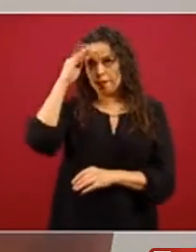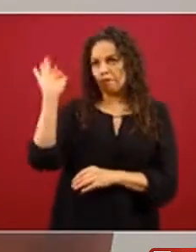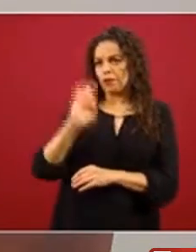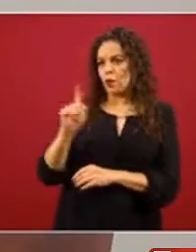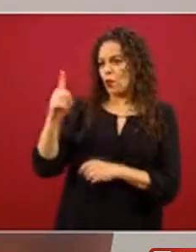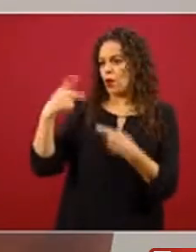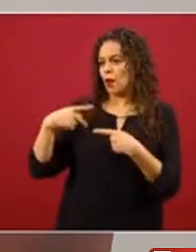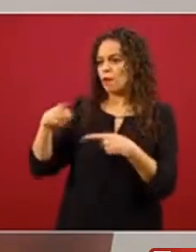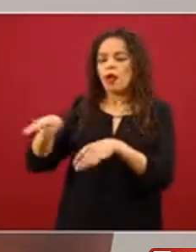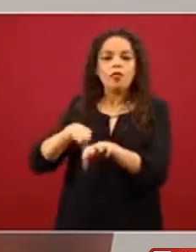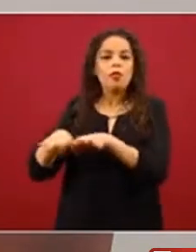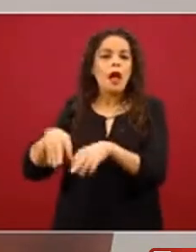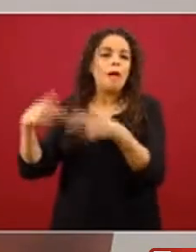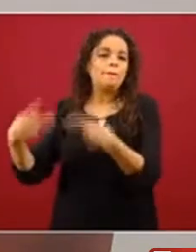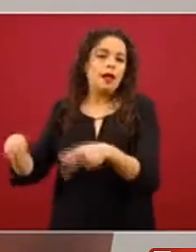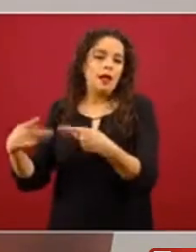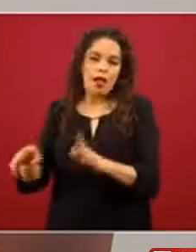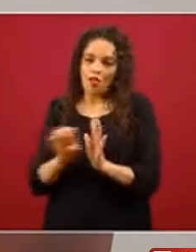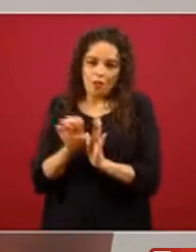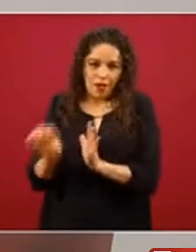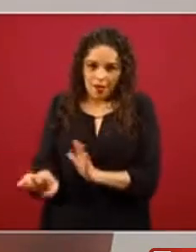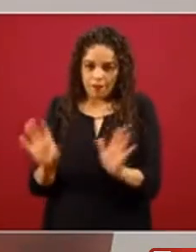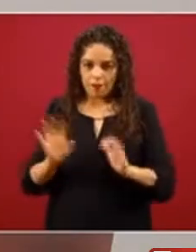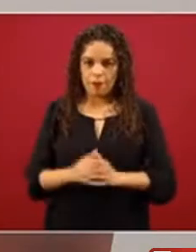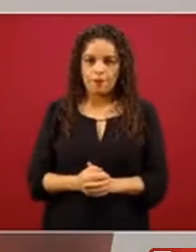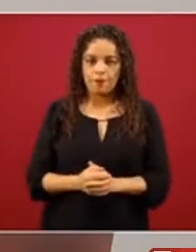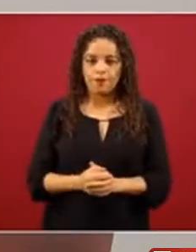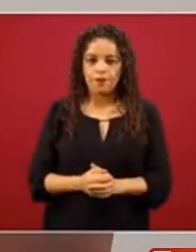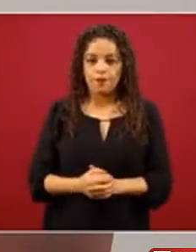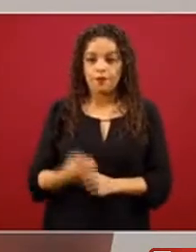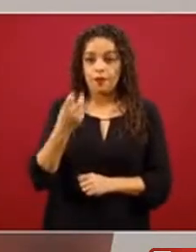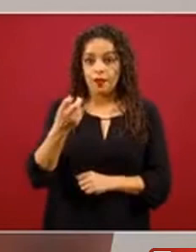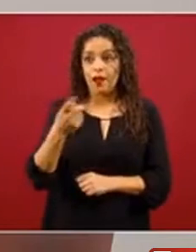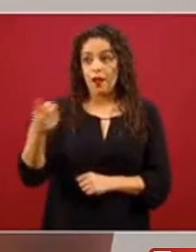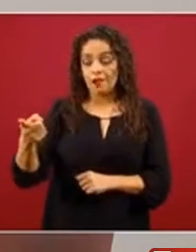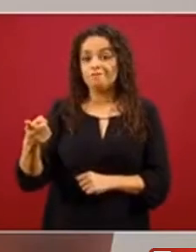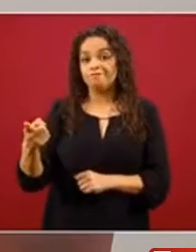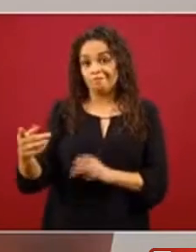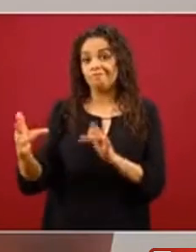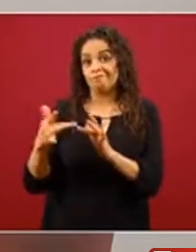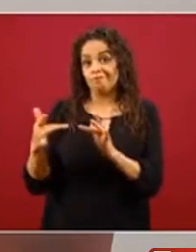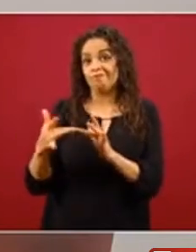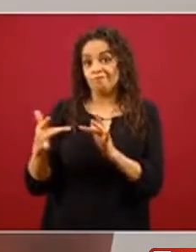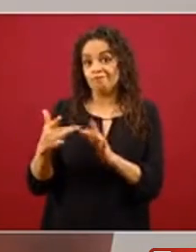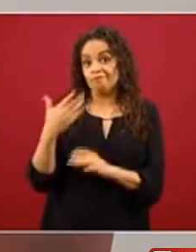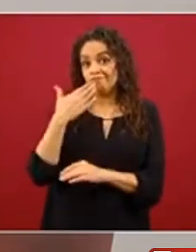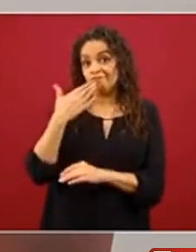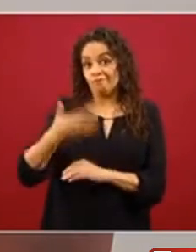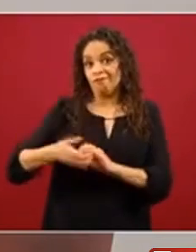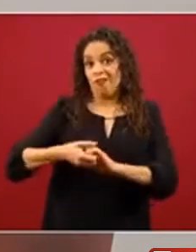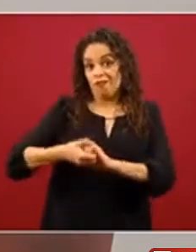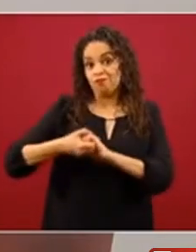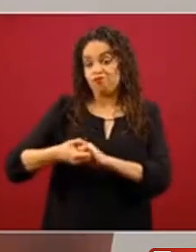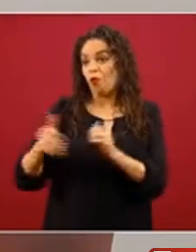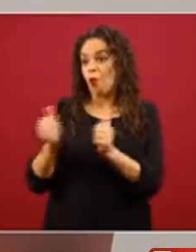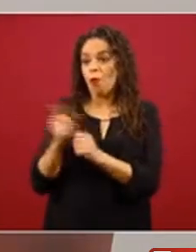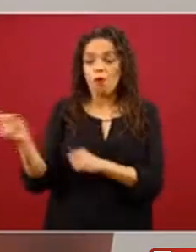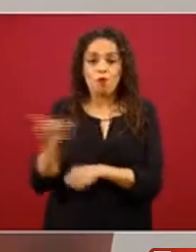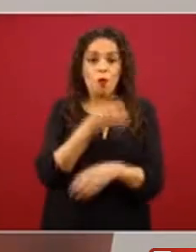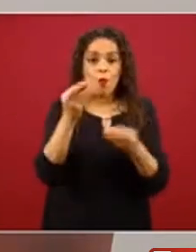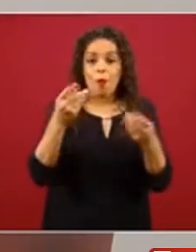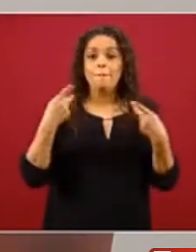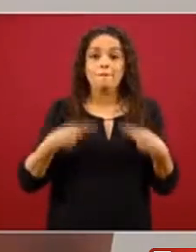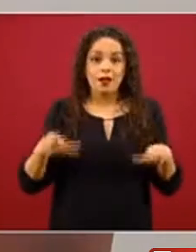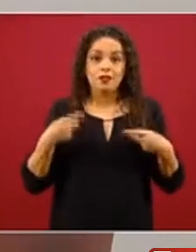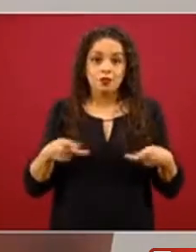en un mercado, por ejemplo, y que va a tener un contacto estrecho con muchas personas, pues evidentemente será un grupo